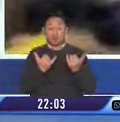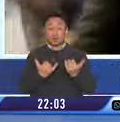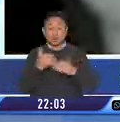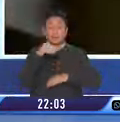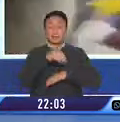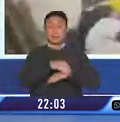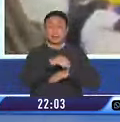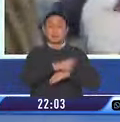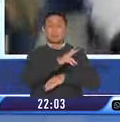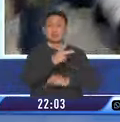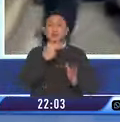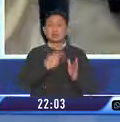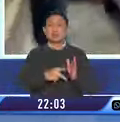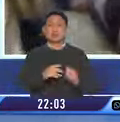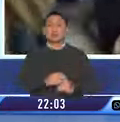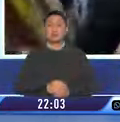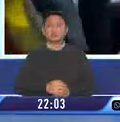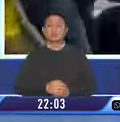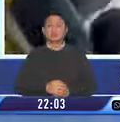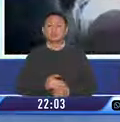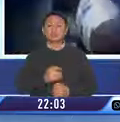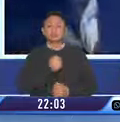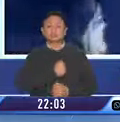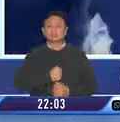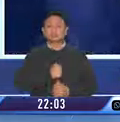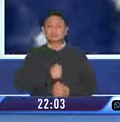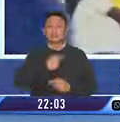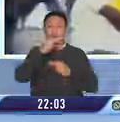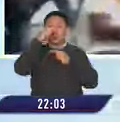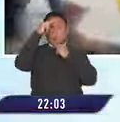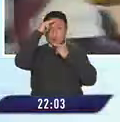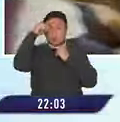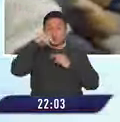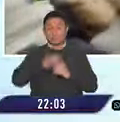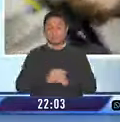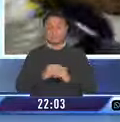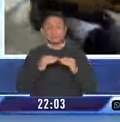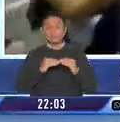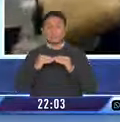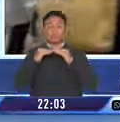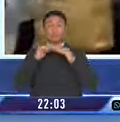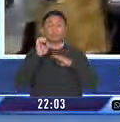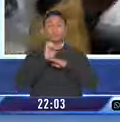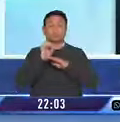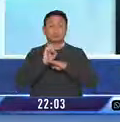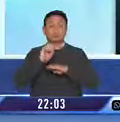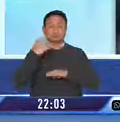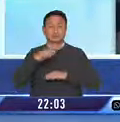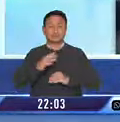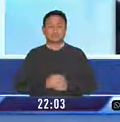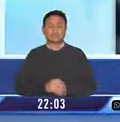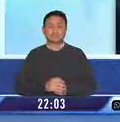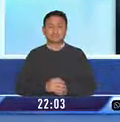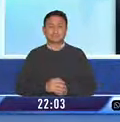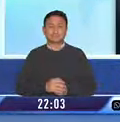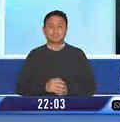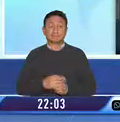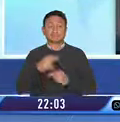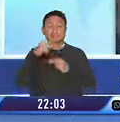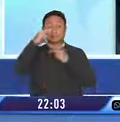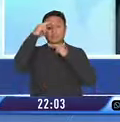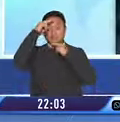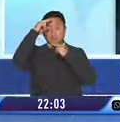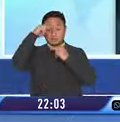sido esta lamentable noticia que ha enlutado la democracia del Ecuador. Una nota de Javier Rosero